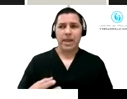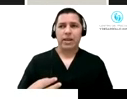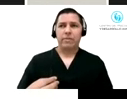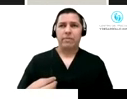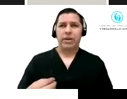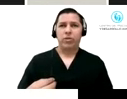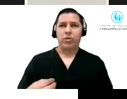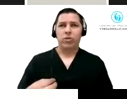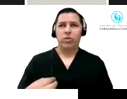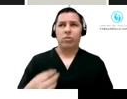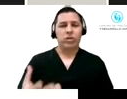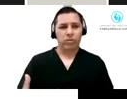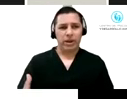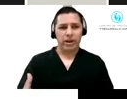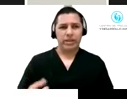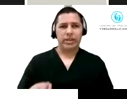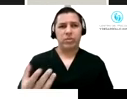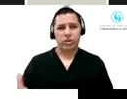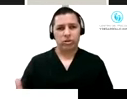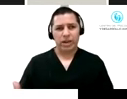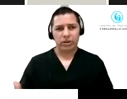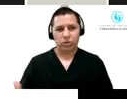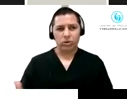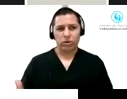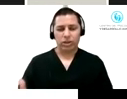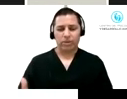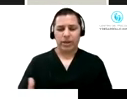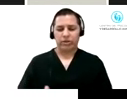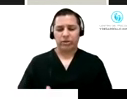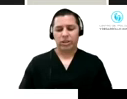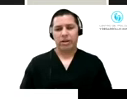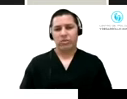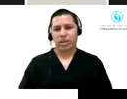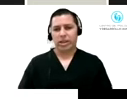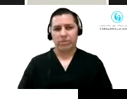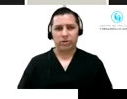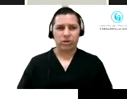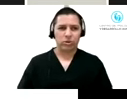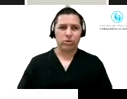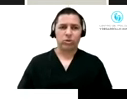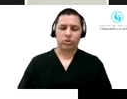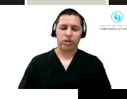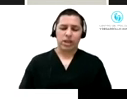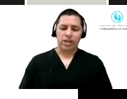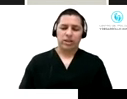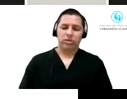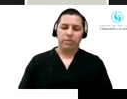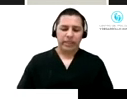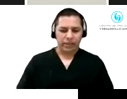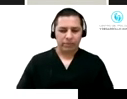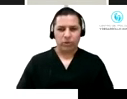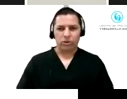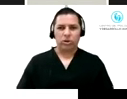mal, pero cómo resolverlas y cómo resolverlas juntos también. Entonces hablamos aquí del proceso justo,